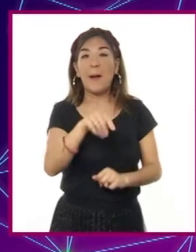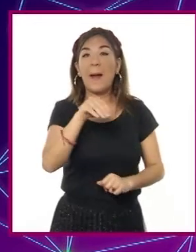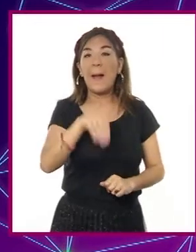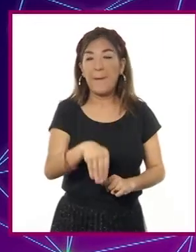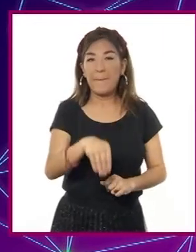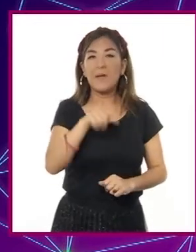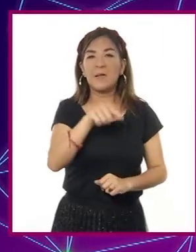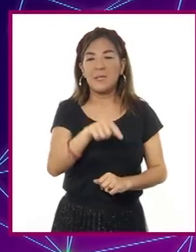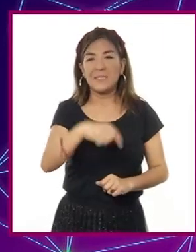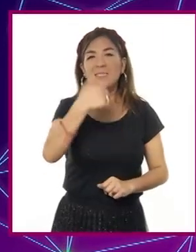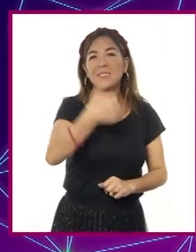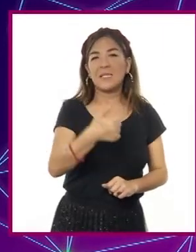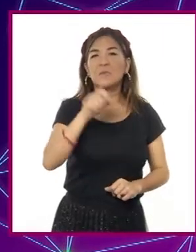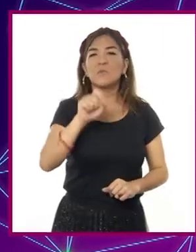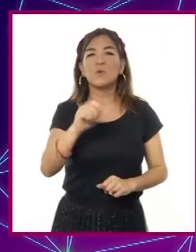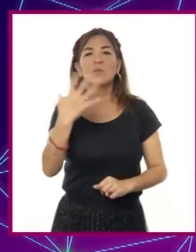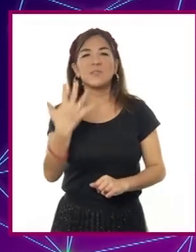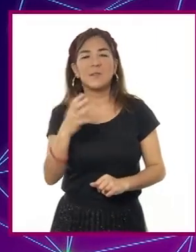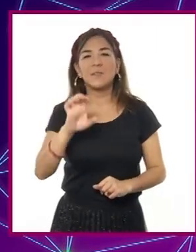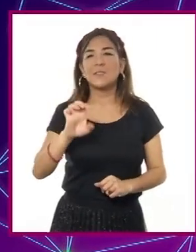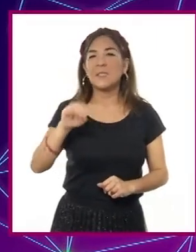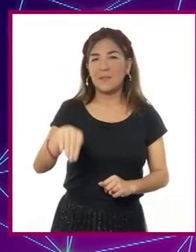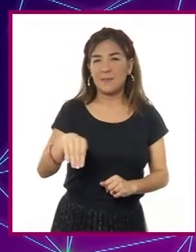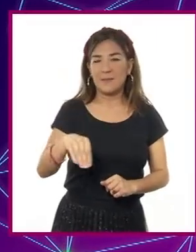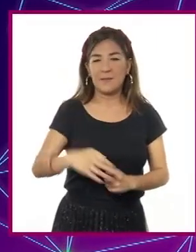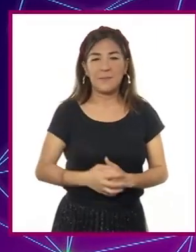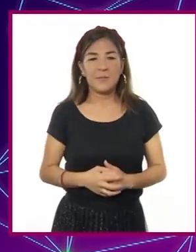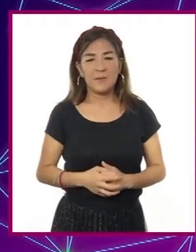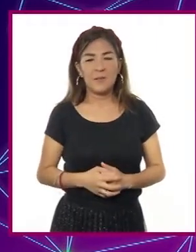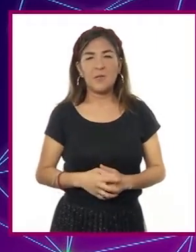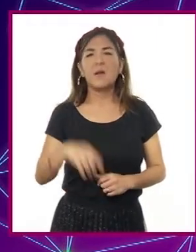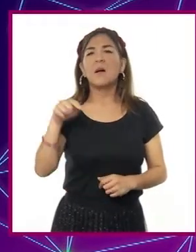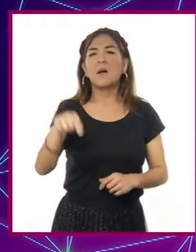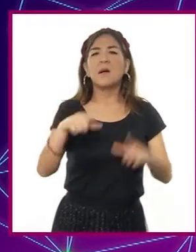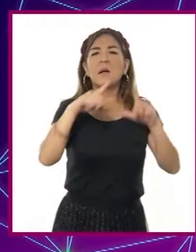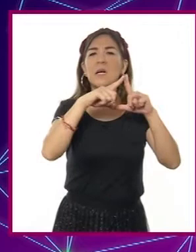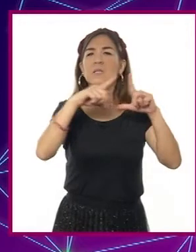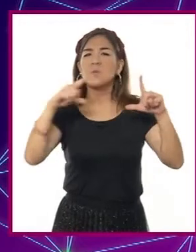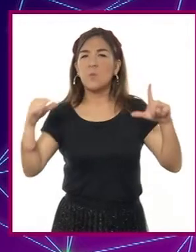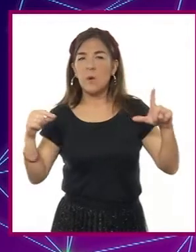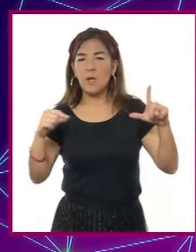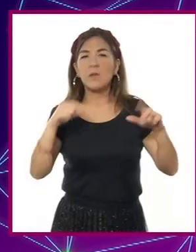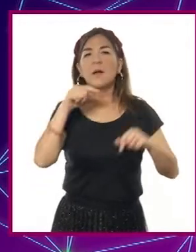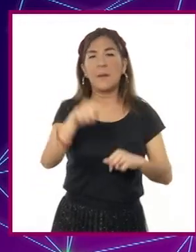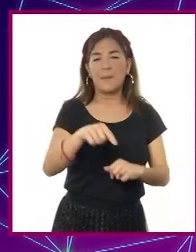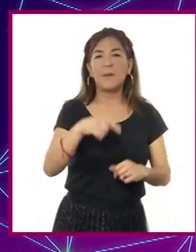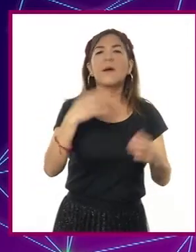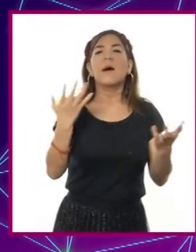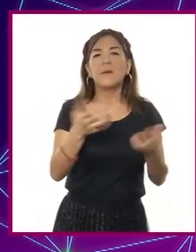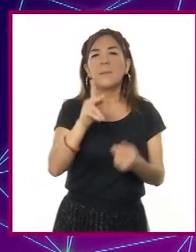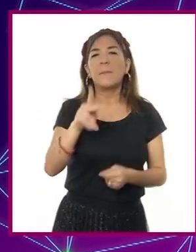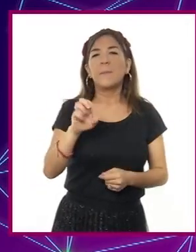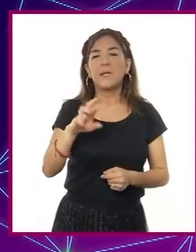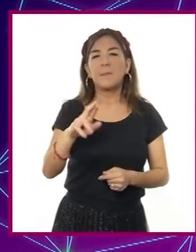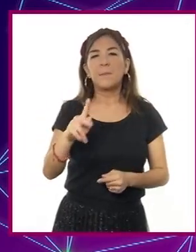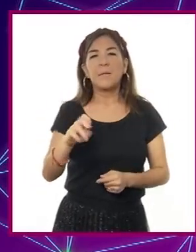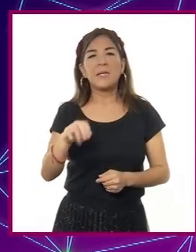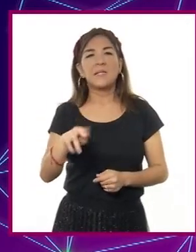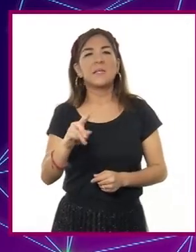a 6.5 centímetros. Con las escuadras se traza una perpendicular al segmento